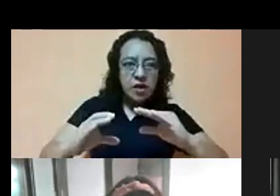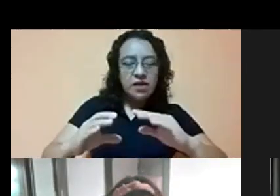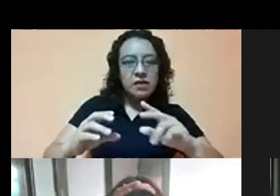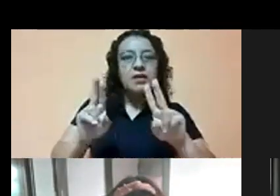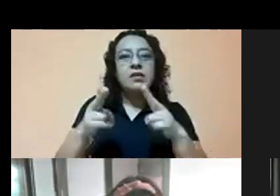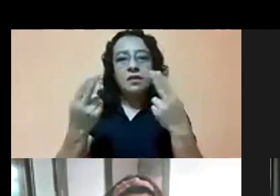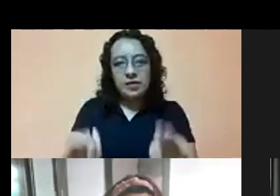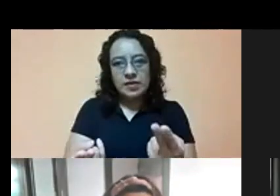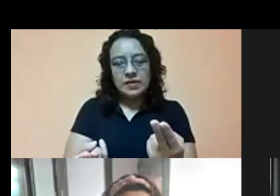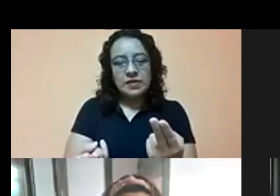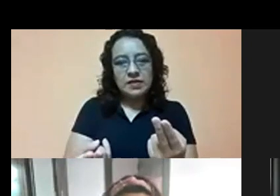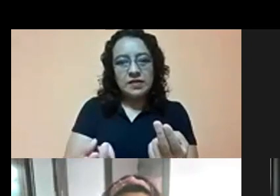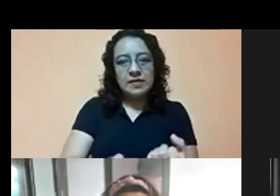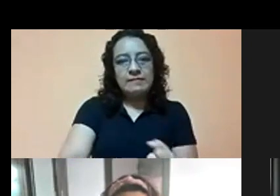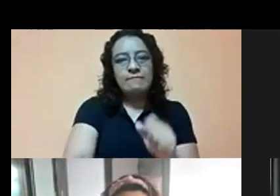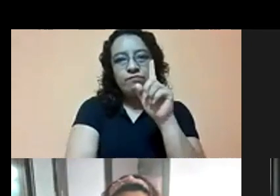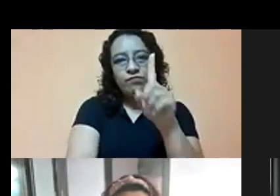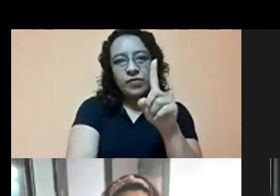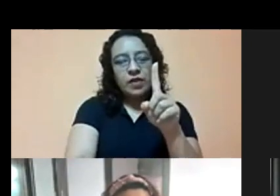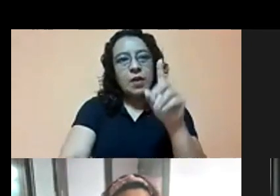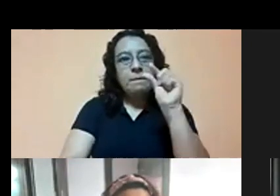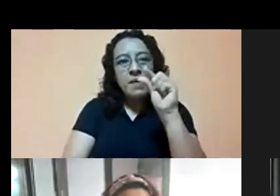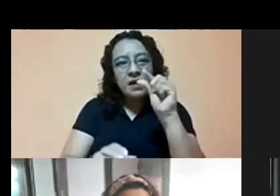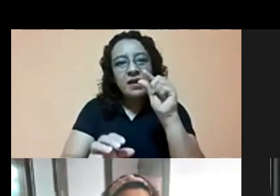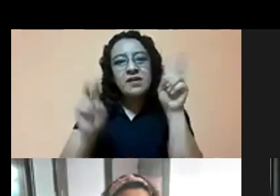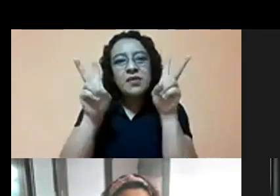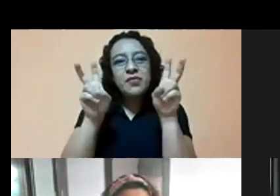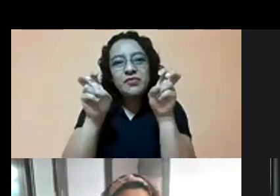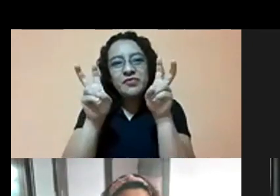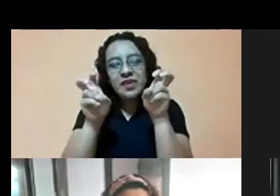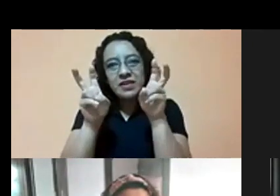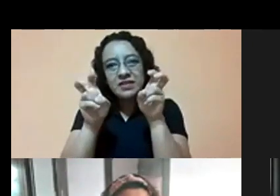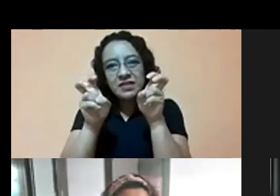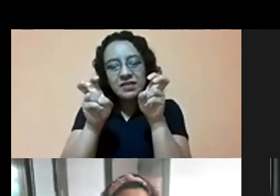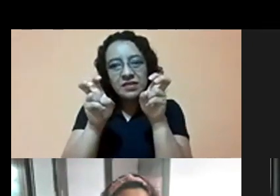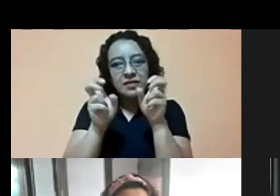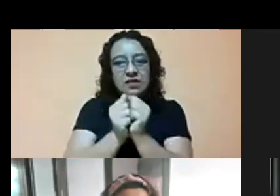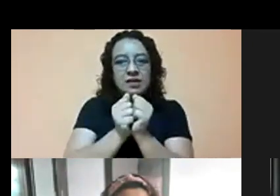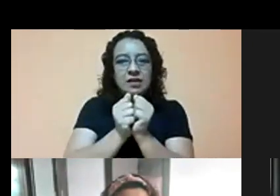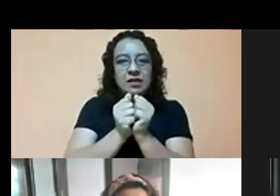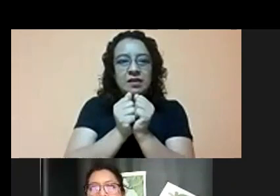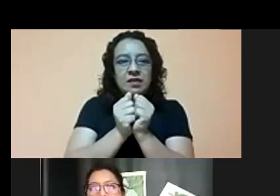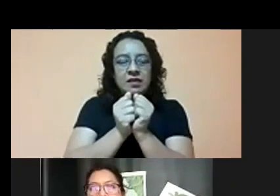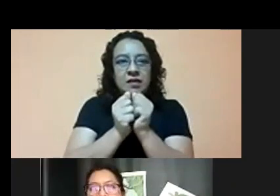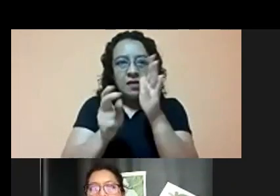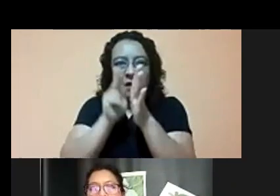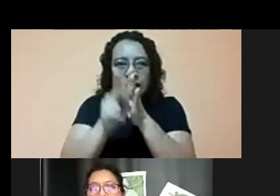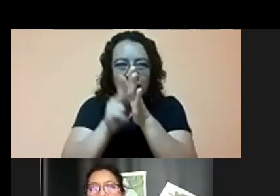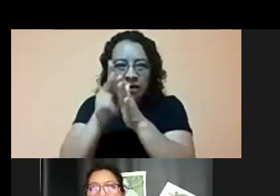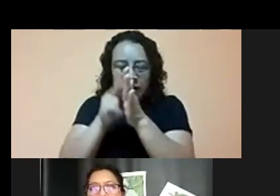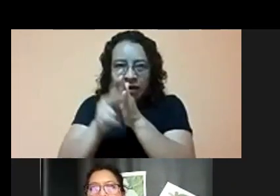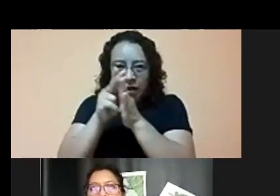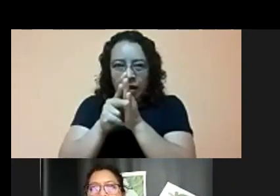una pequeña frase, ya va, casi nos vamos a retirar en un minuto. Hay una pequeña frase de una película que